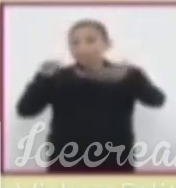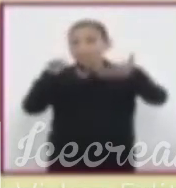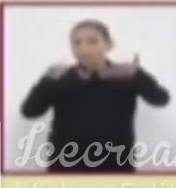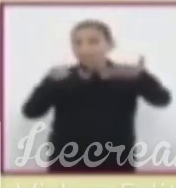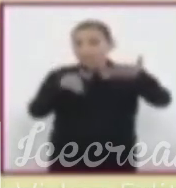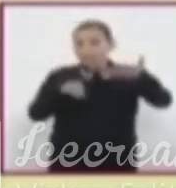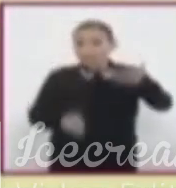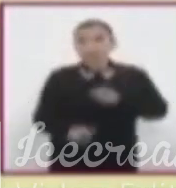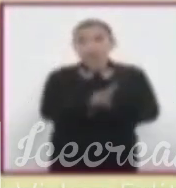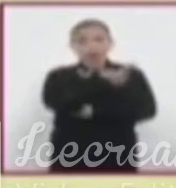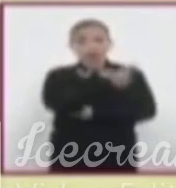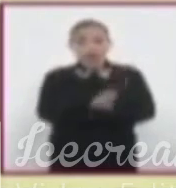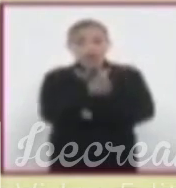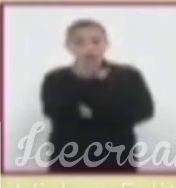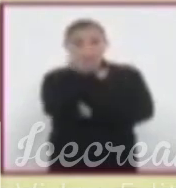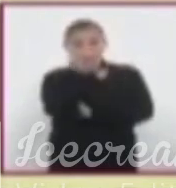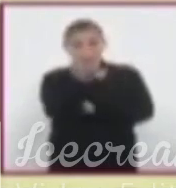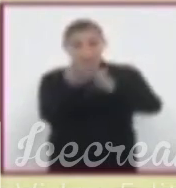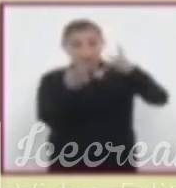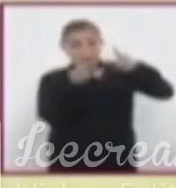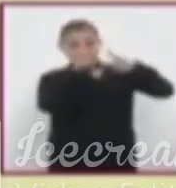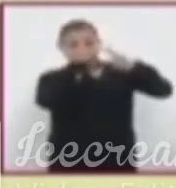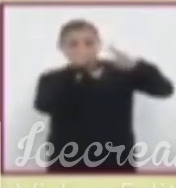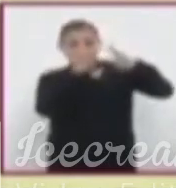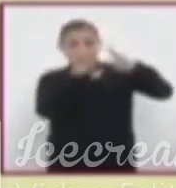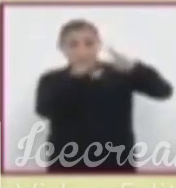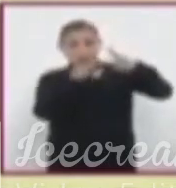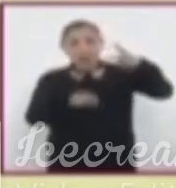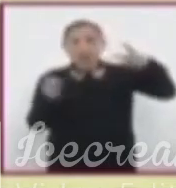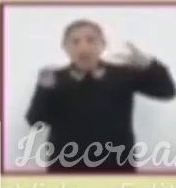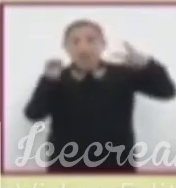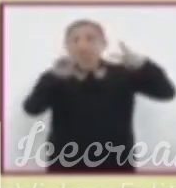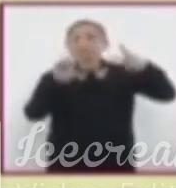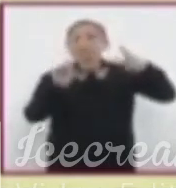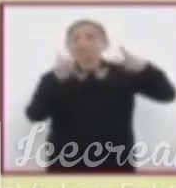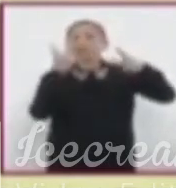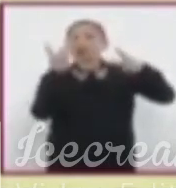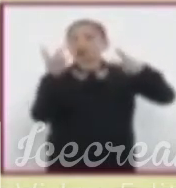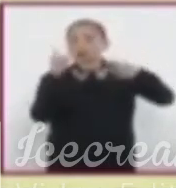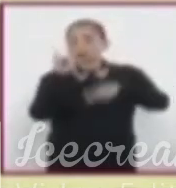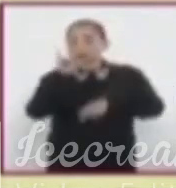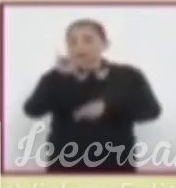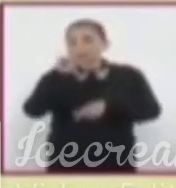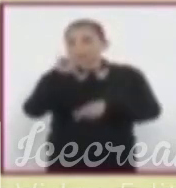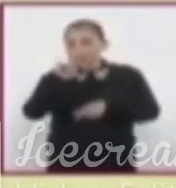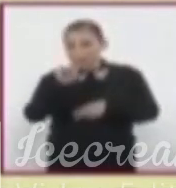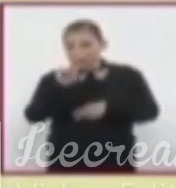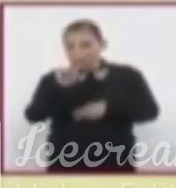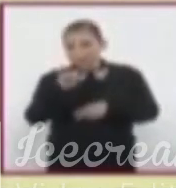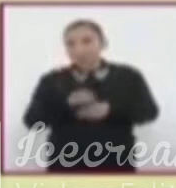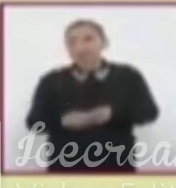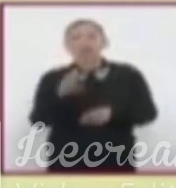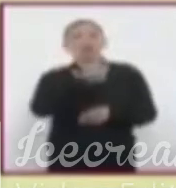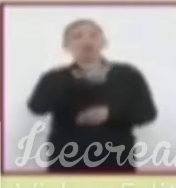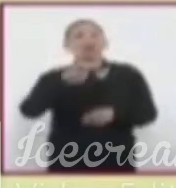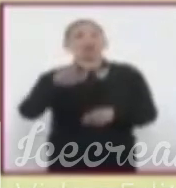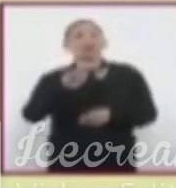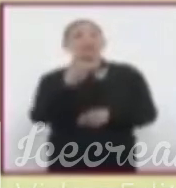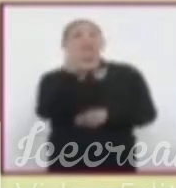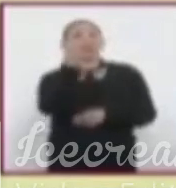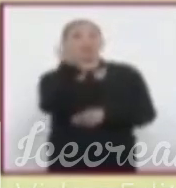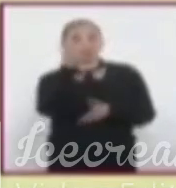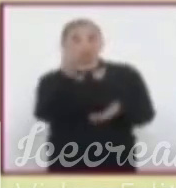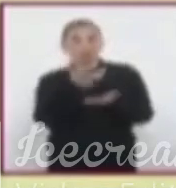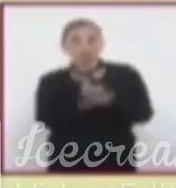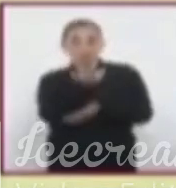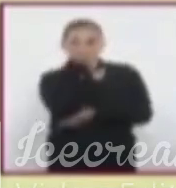precio es de 200 pesos, se le añadirán 32 pesos de IVA. En total, pagaríamos 232 pesos.